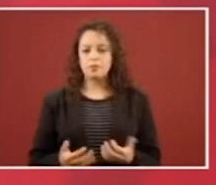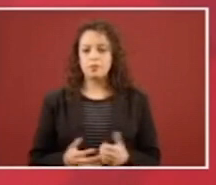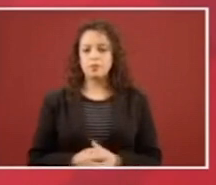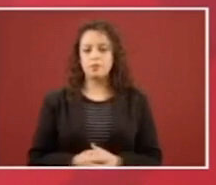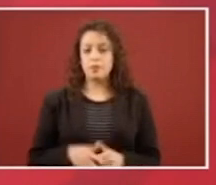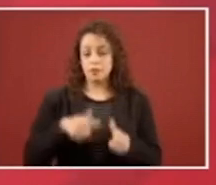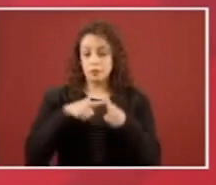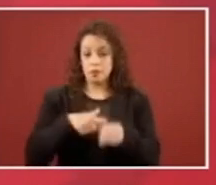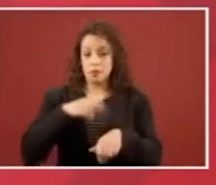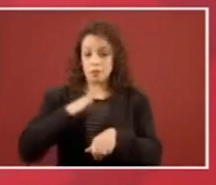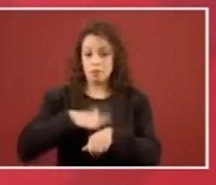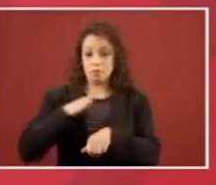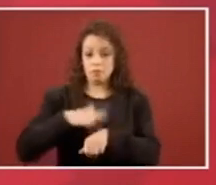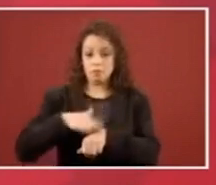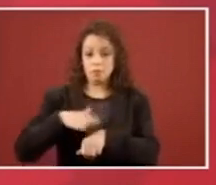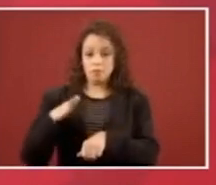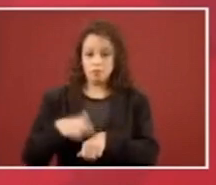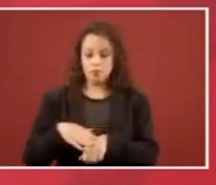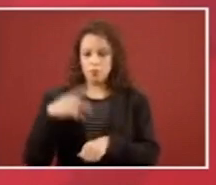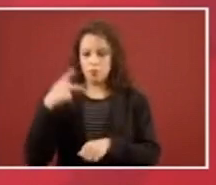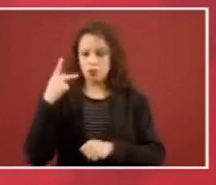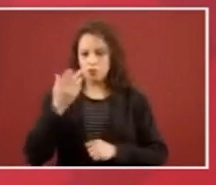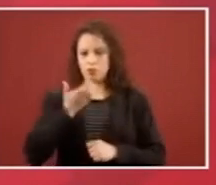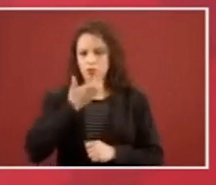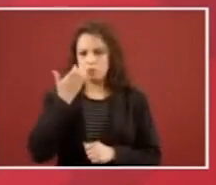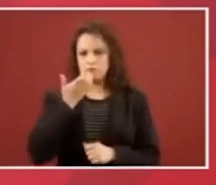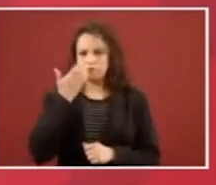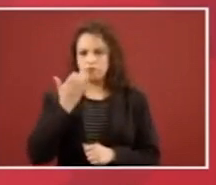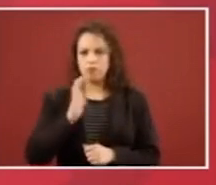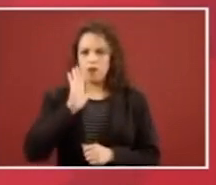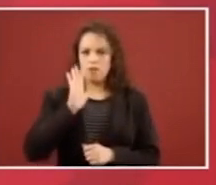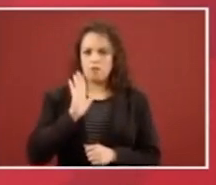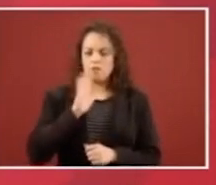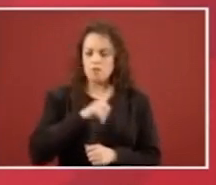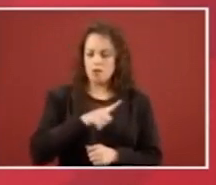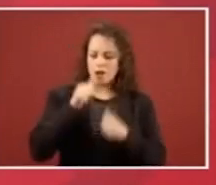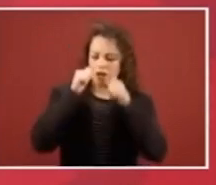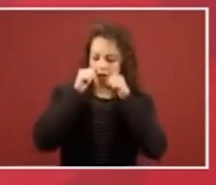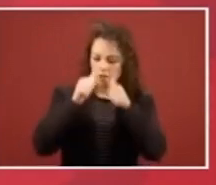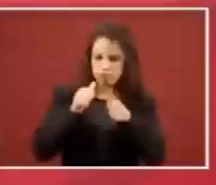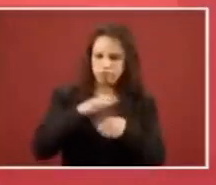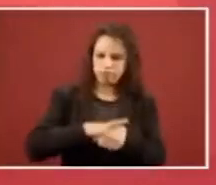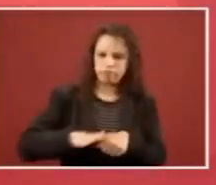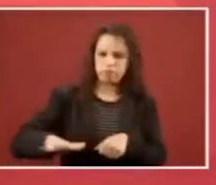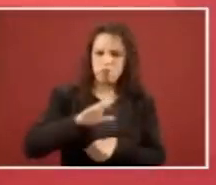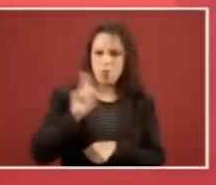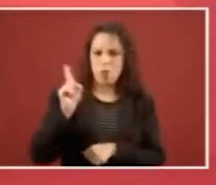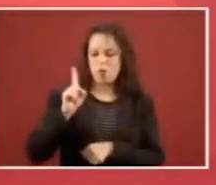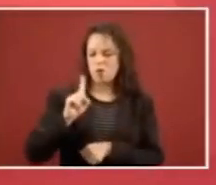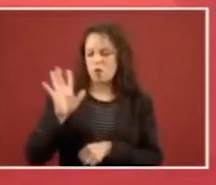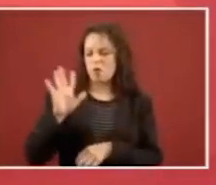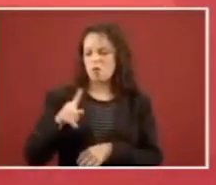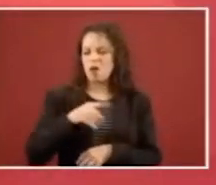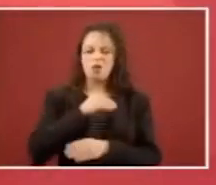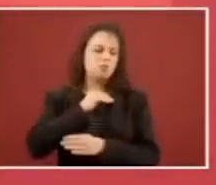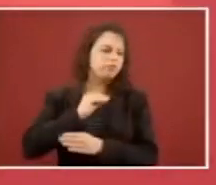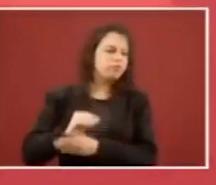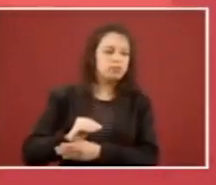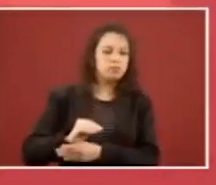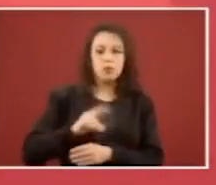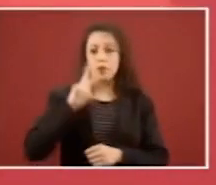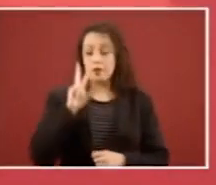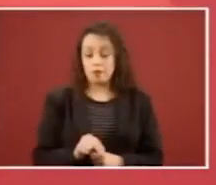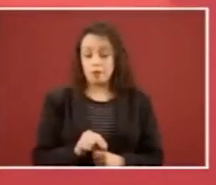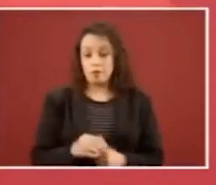continuar con la misma política que le daba la espalda al pueblo, que le daba la espalda a los jóvenes. Todo